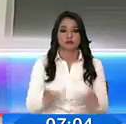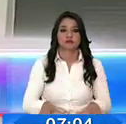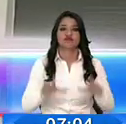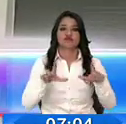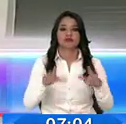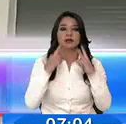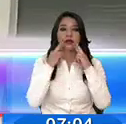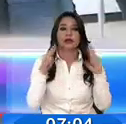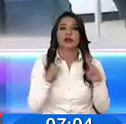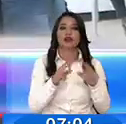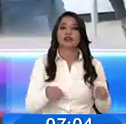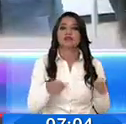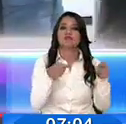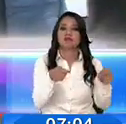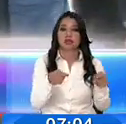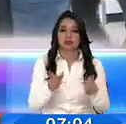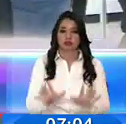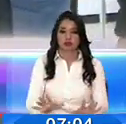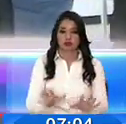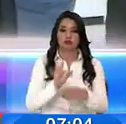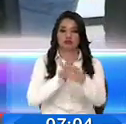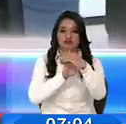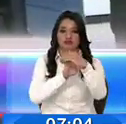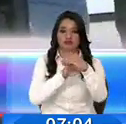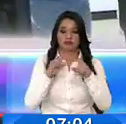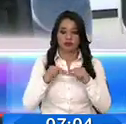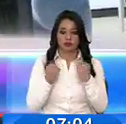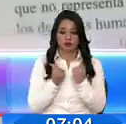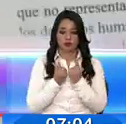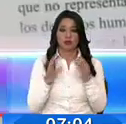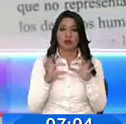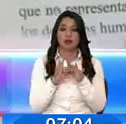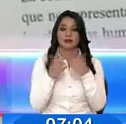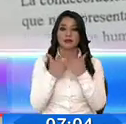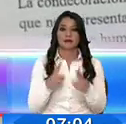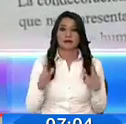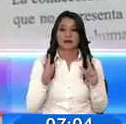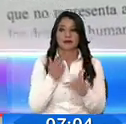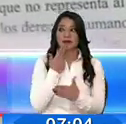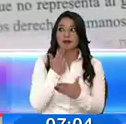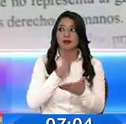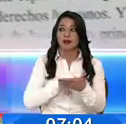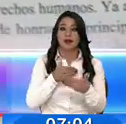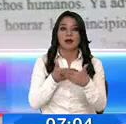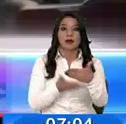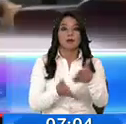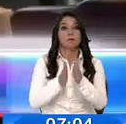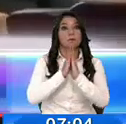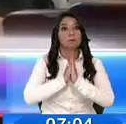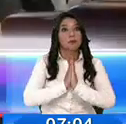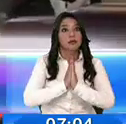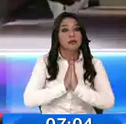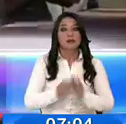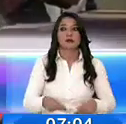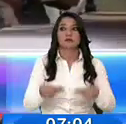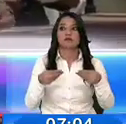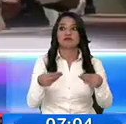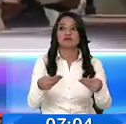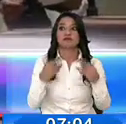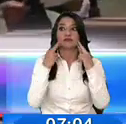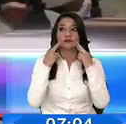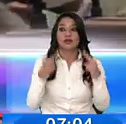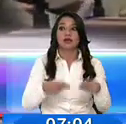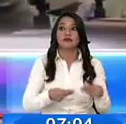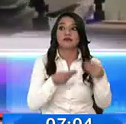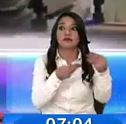reconocimientos el colectivo libre es alianza por la libertad por medio de una carta solicitó al organismo que retire la condecoración al